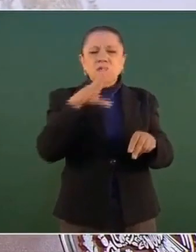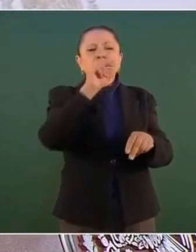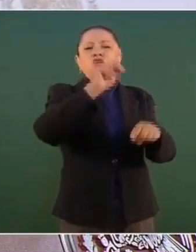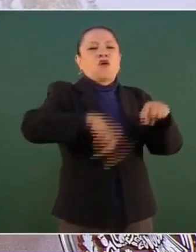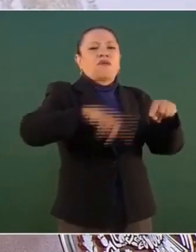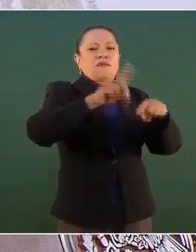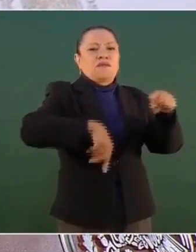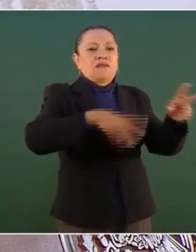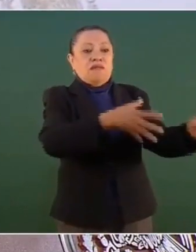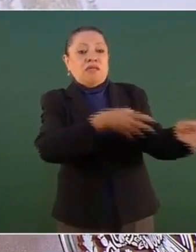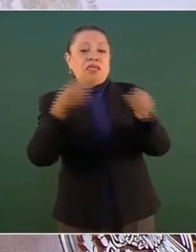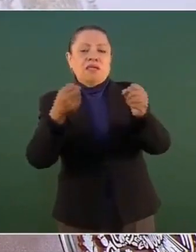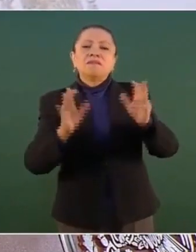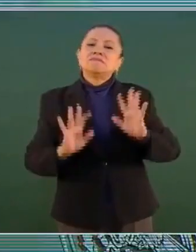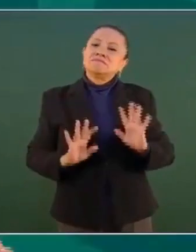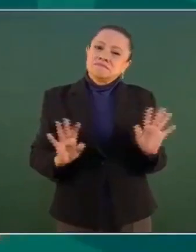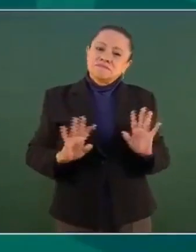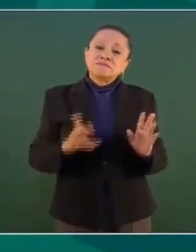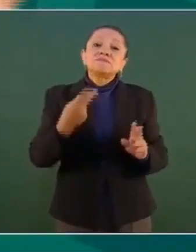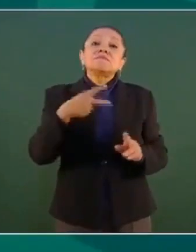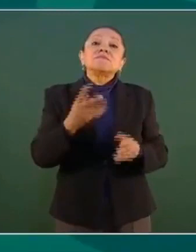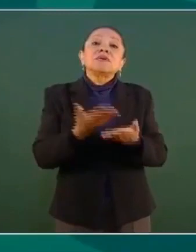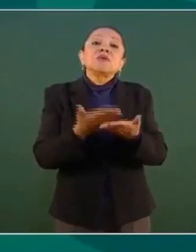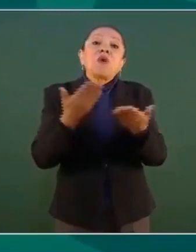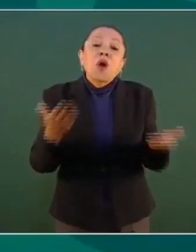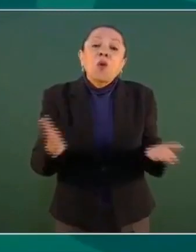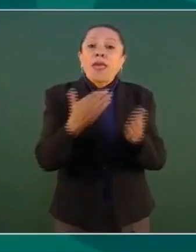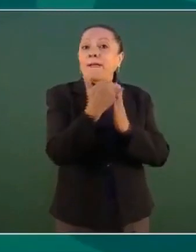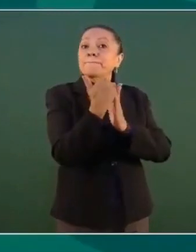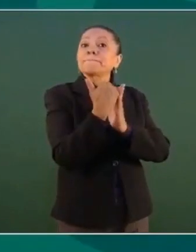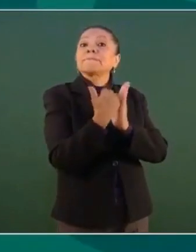quitando. ¿Por qué ahora son menos?